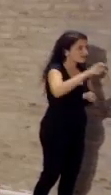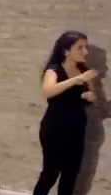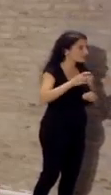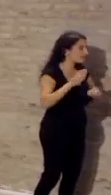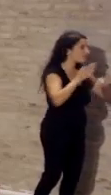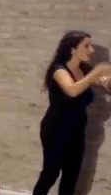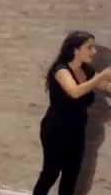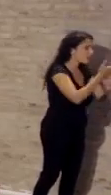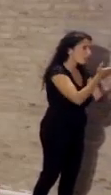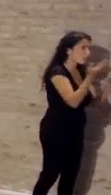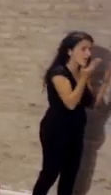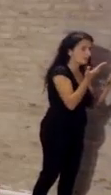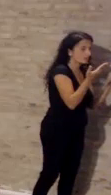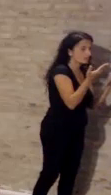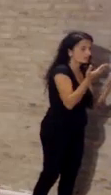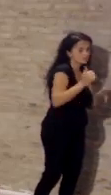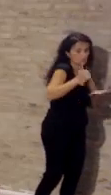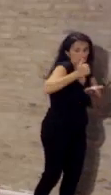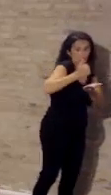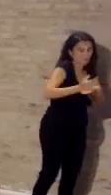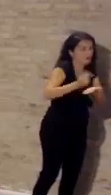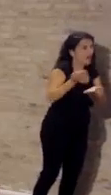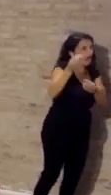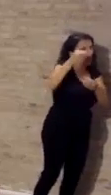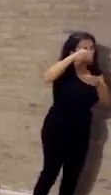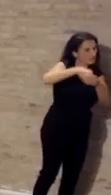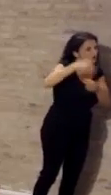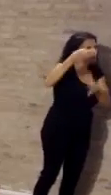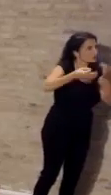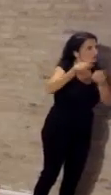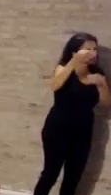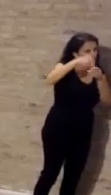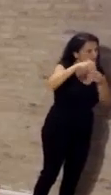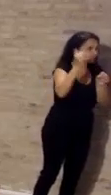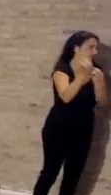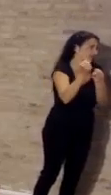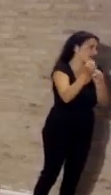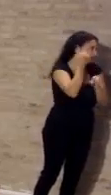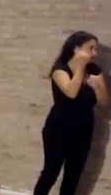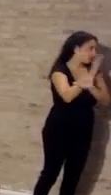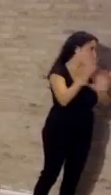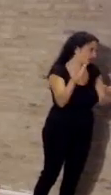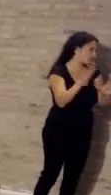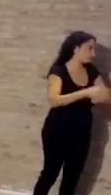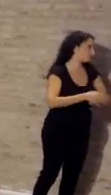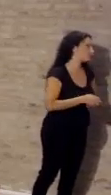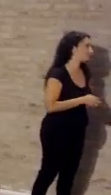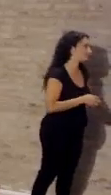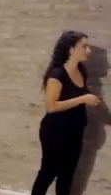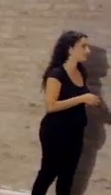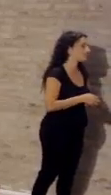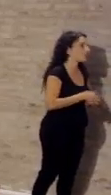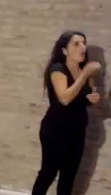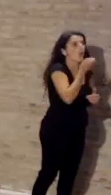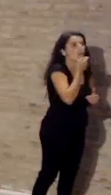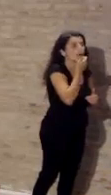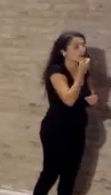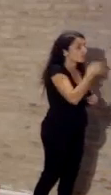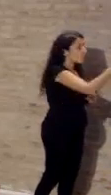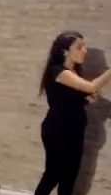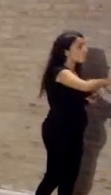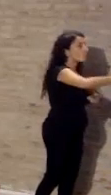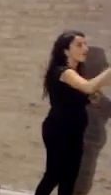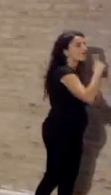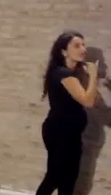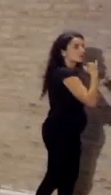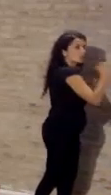un recurso que esté disponible que sea personas que trabajan para eh este poder judicial en este caso o